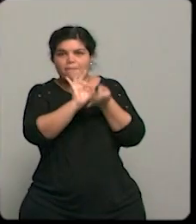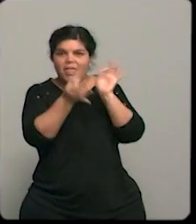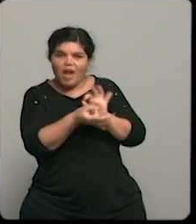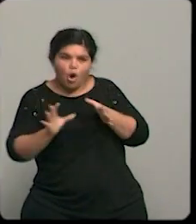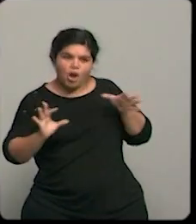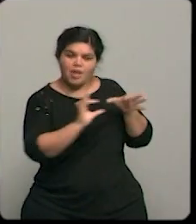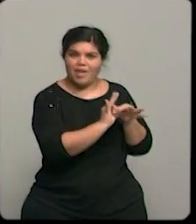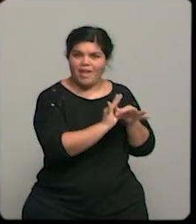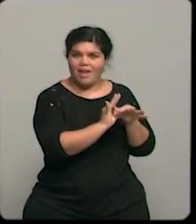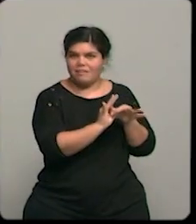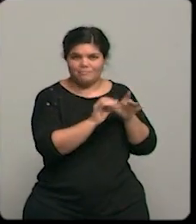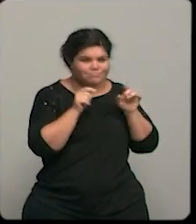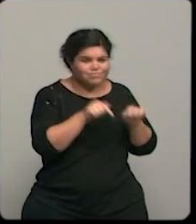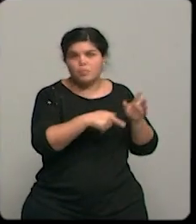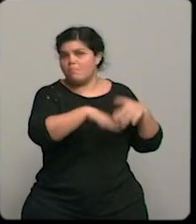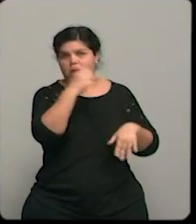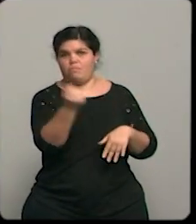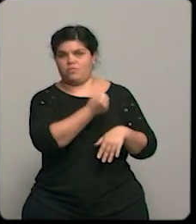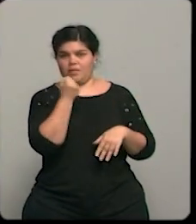la tradición. Tienen muchos públicos.